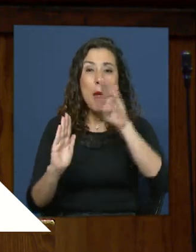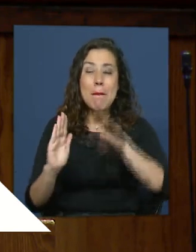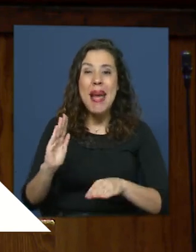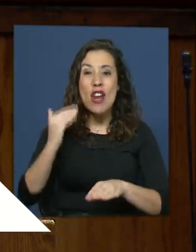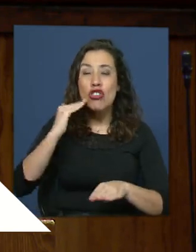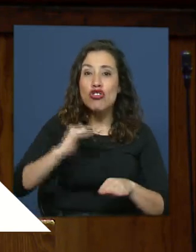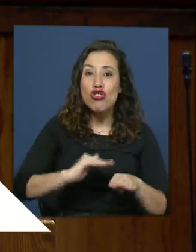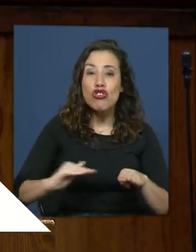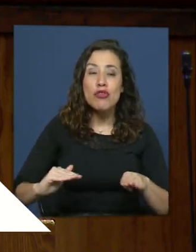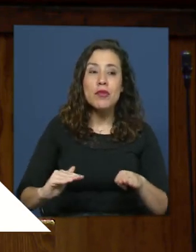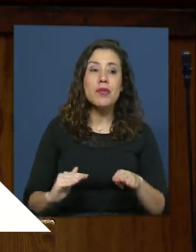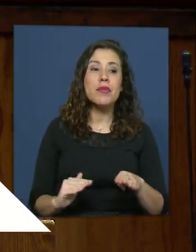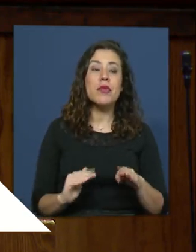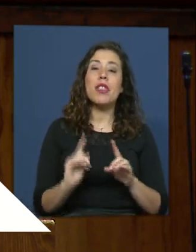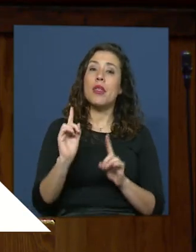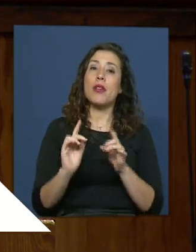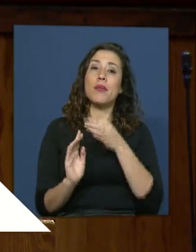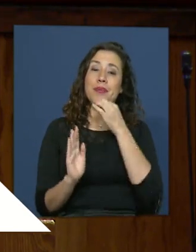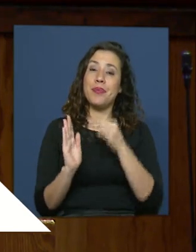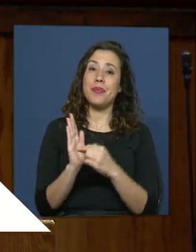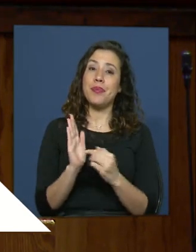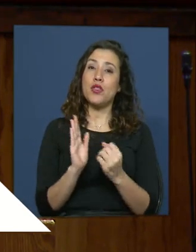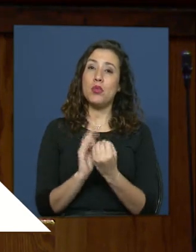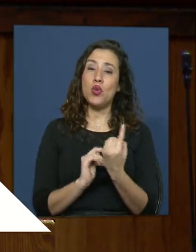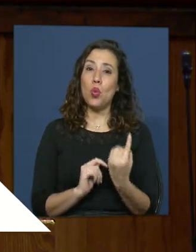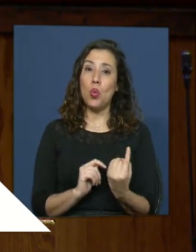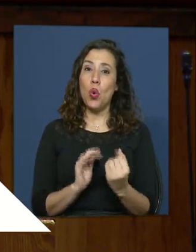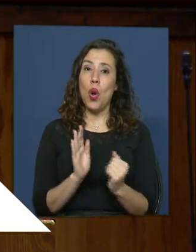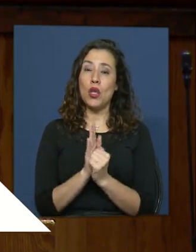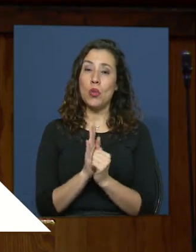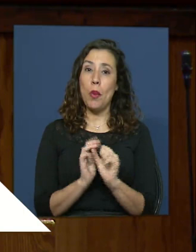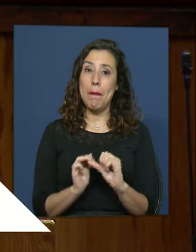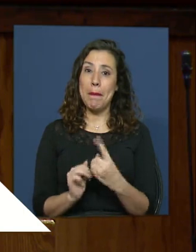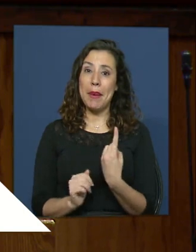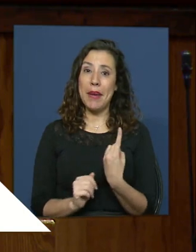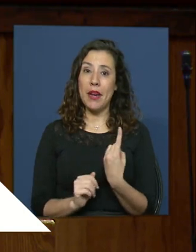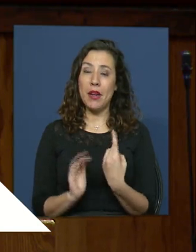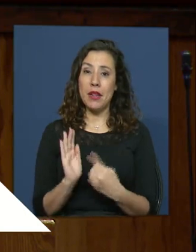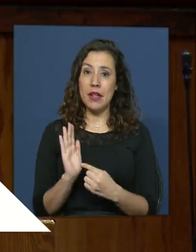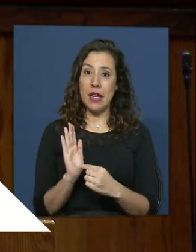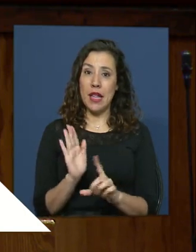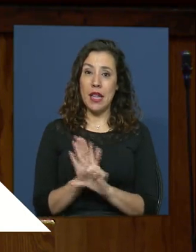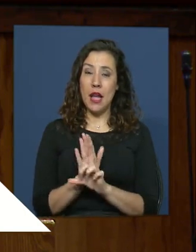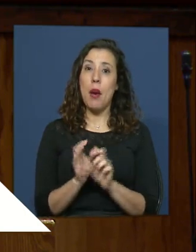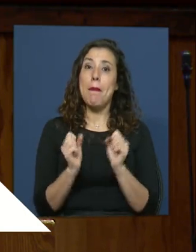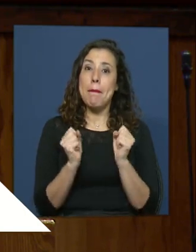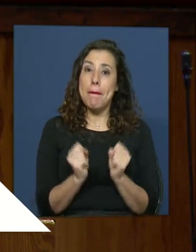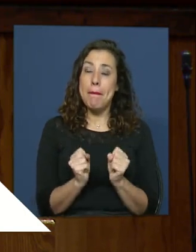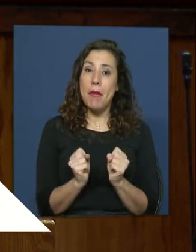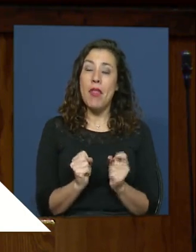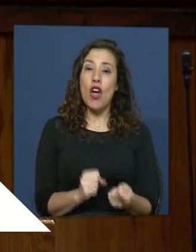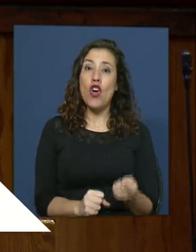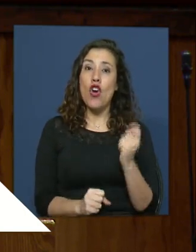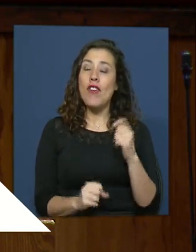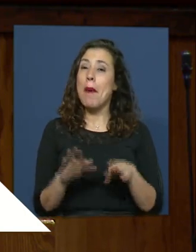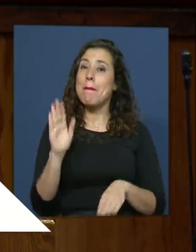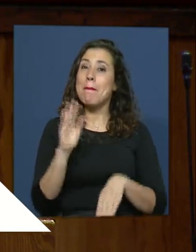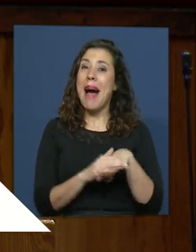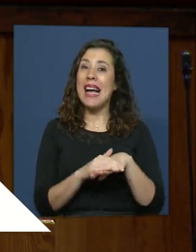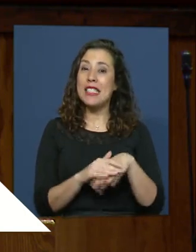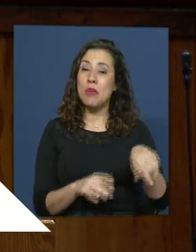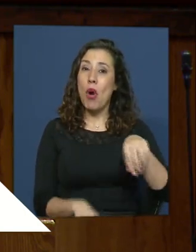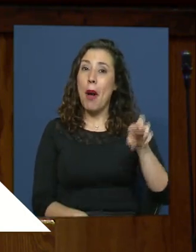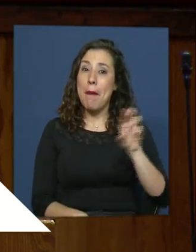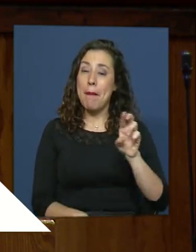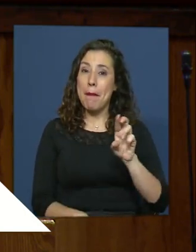transición, según lo establecido en el numeral 1 del artículo 1 de esta ley, podrán cobrar como máximo a los